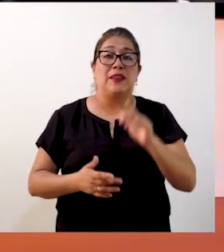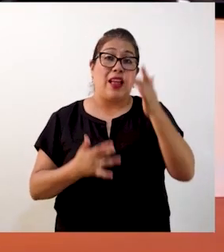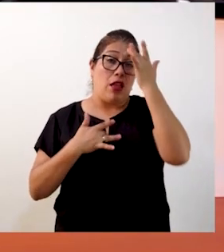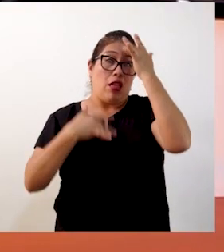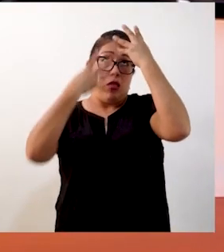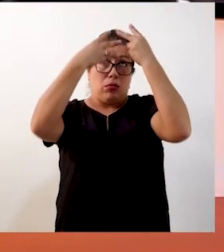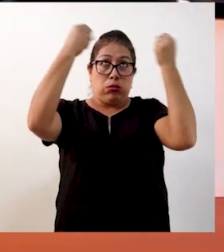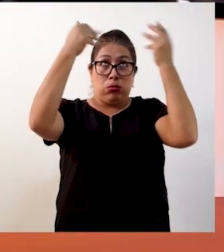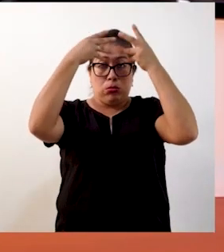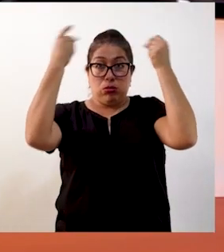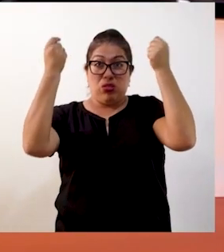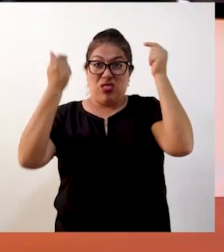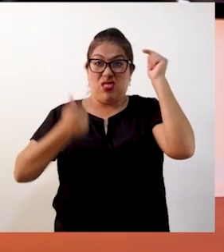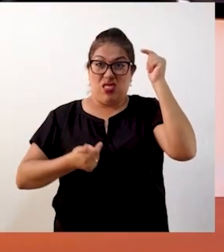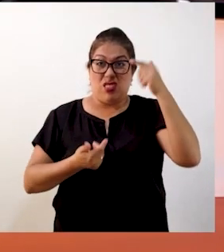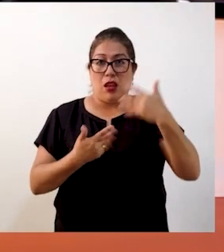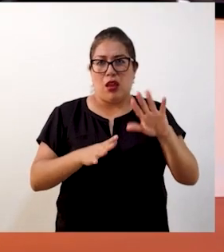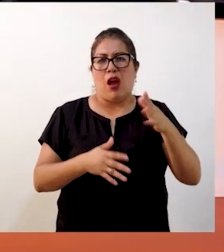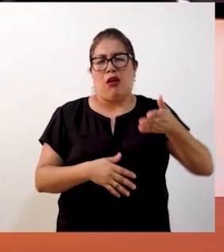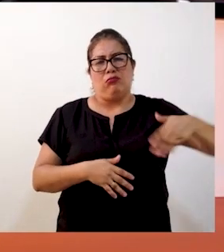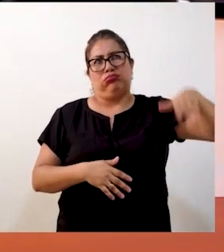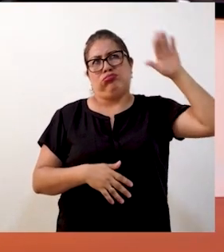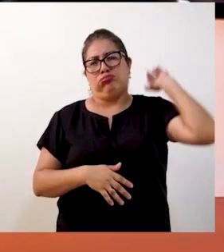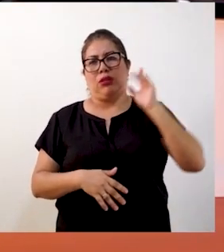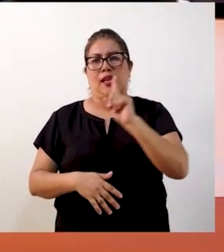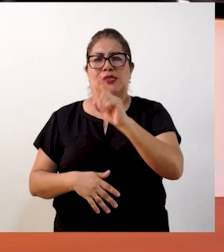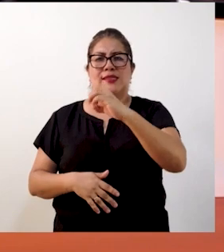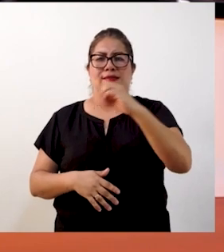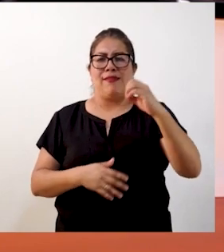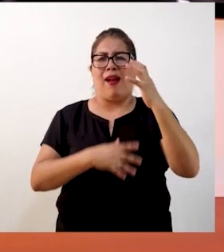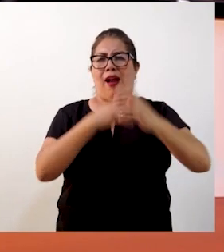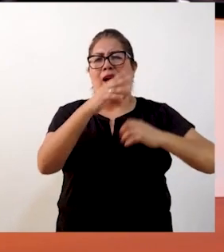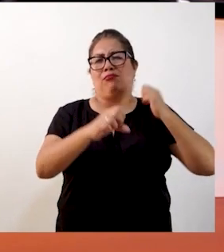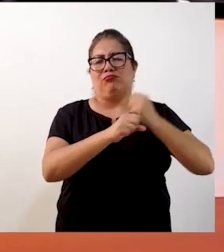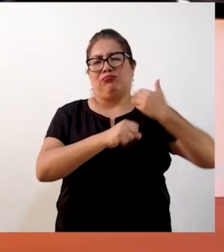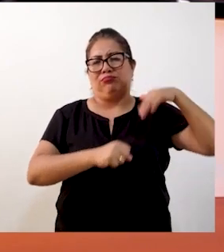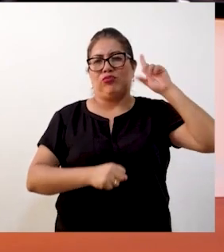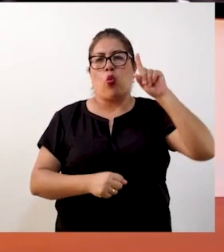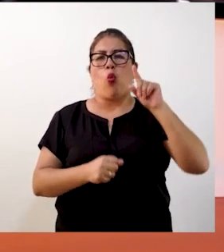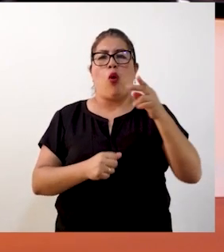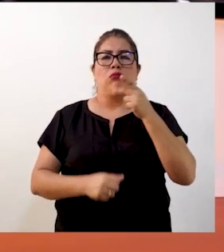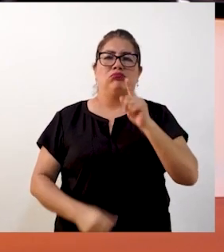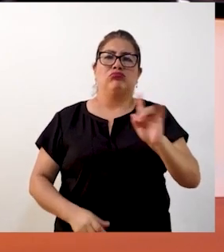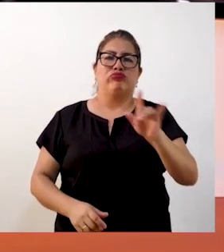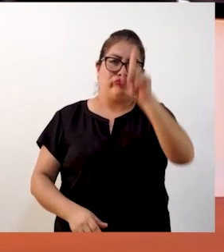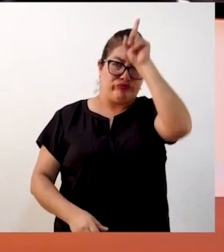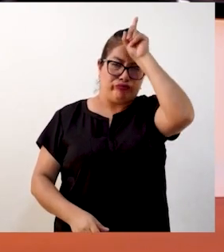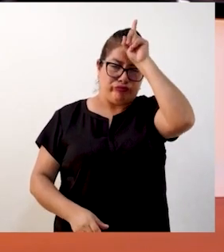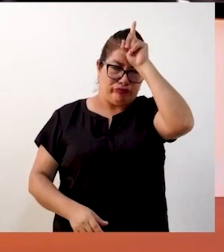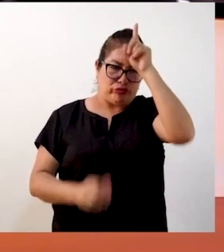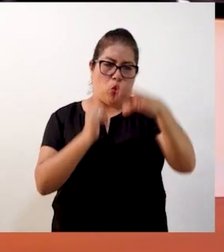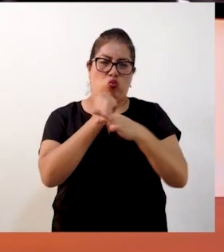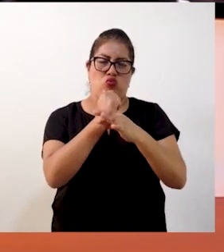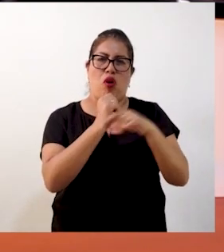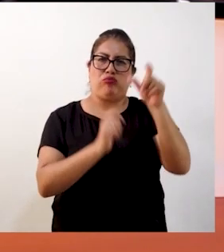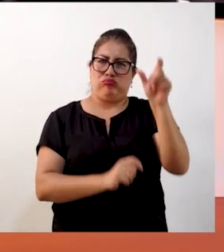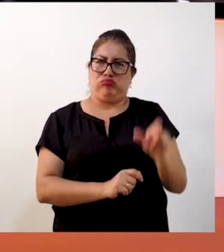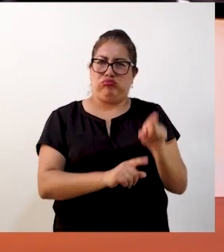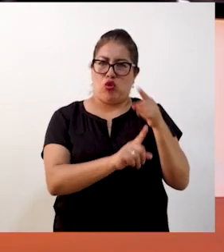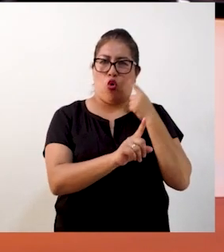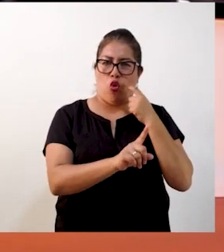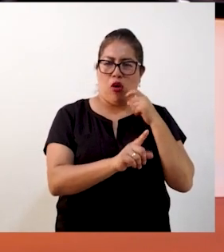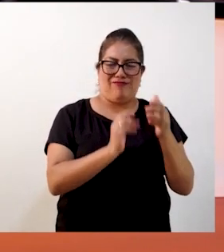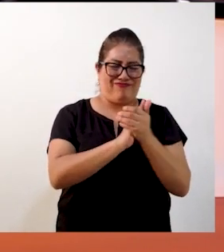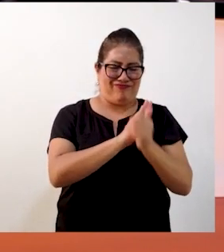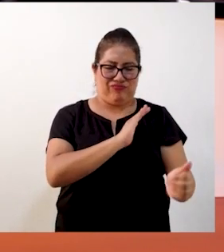una enfermedad que ya se describió hace más de 100 años por un médico alemán que se llamaba Alois Alzheimer. El